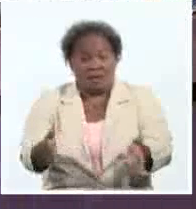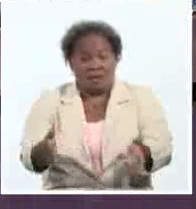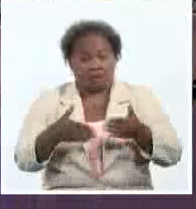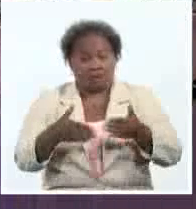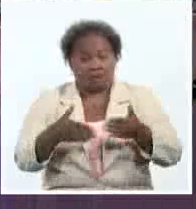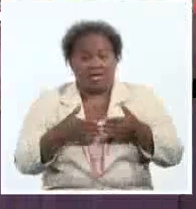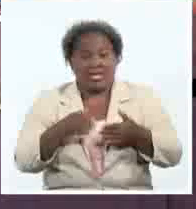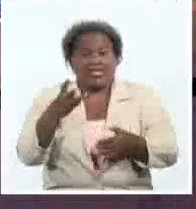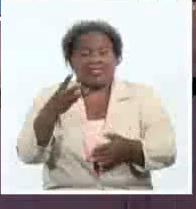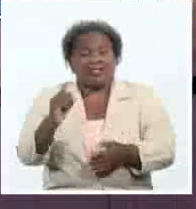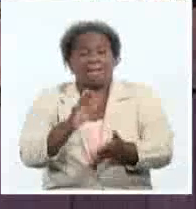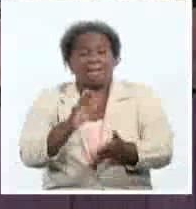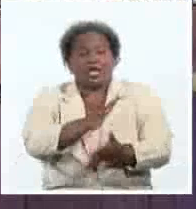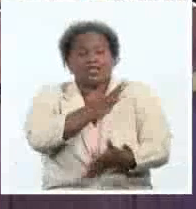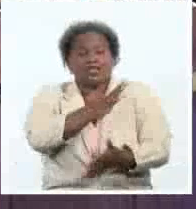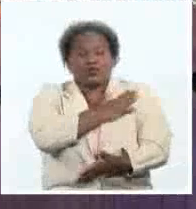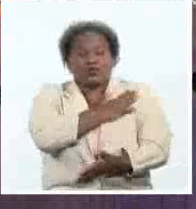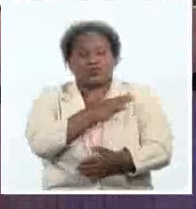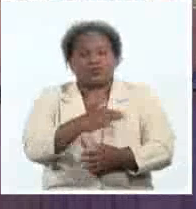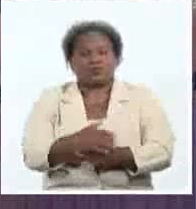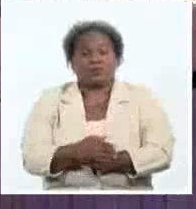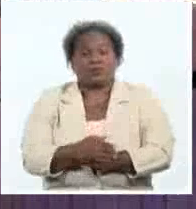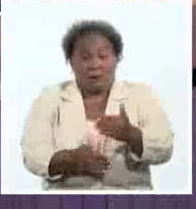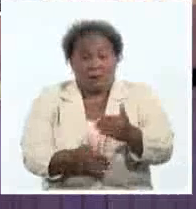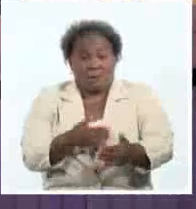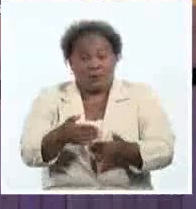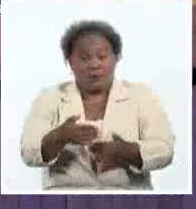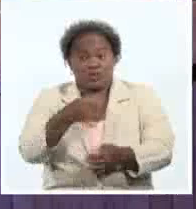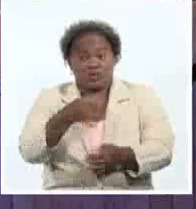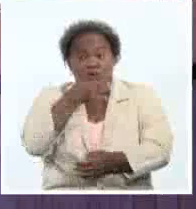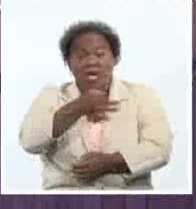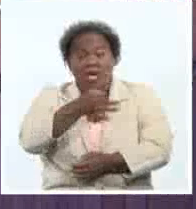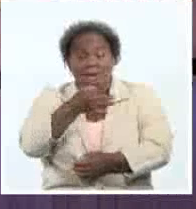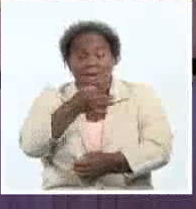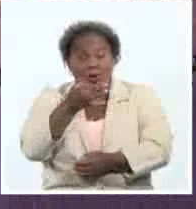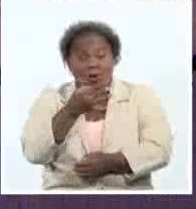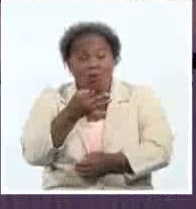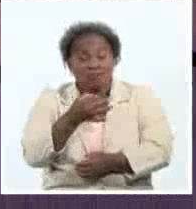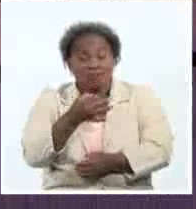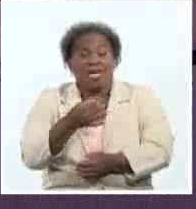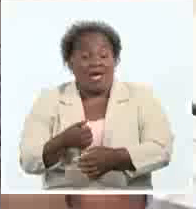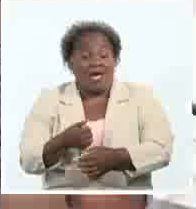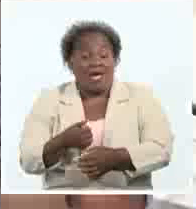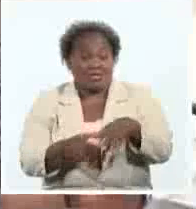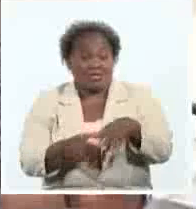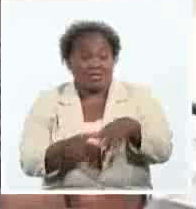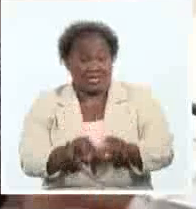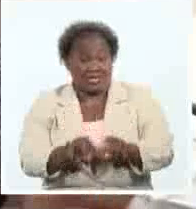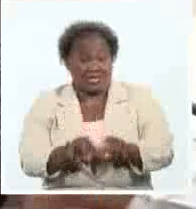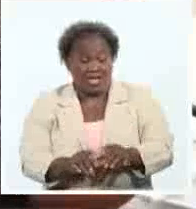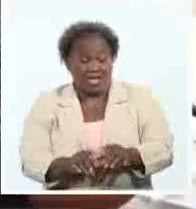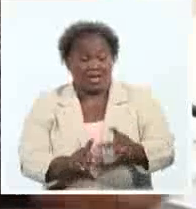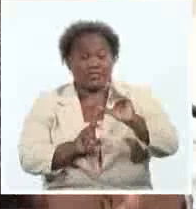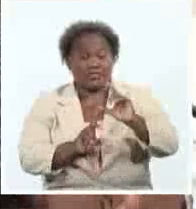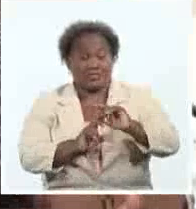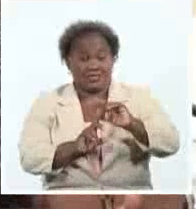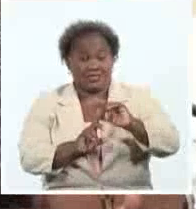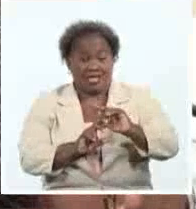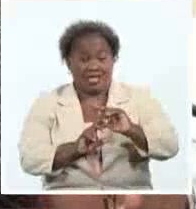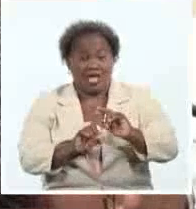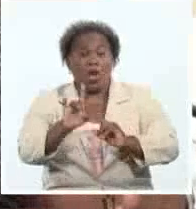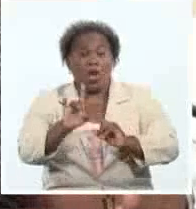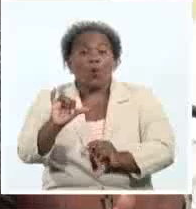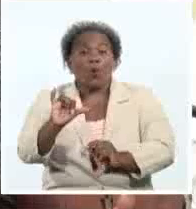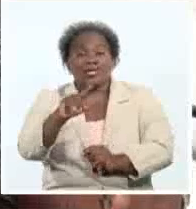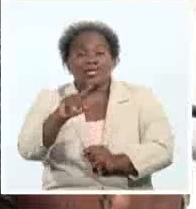próximo 30 de marzo. Este proceso, enfatizó Ulises Guilarte de Nacimiento, secretario general de la CTC, tiene